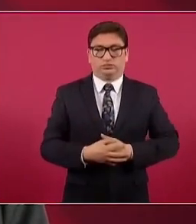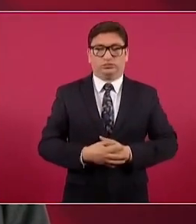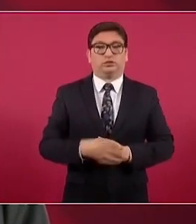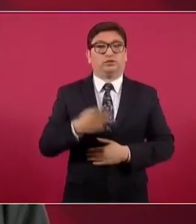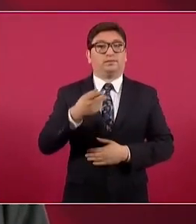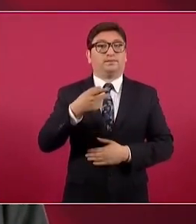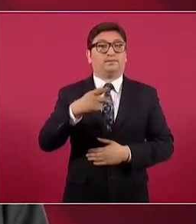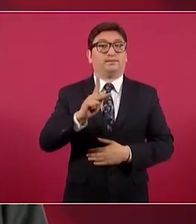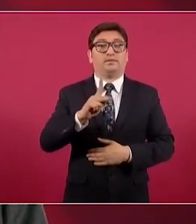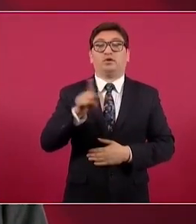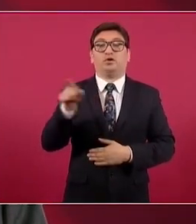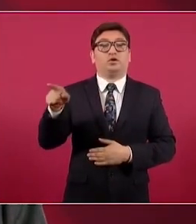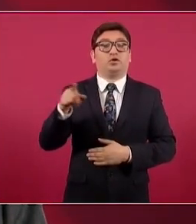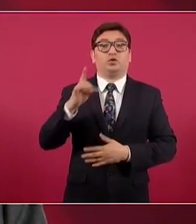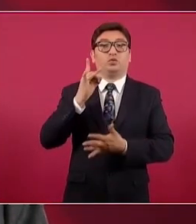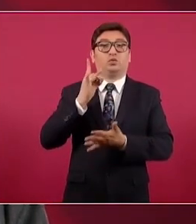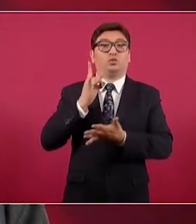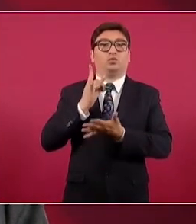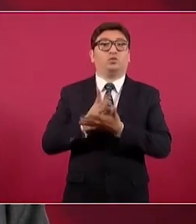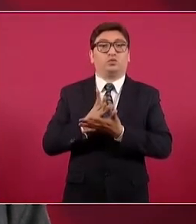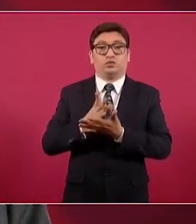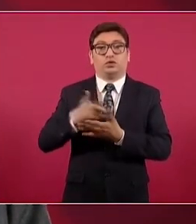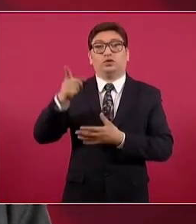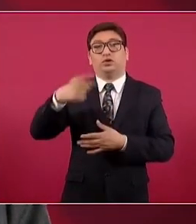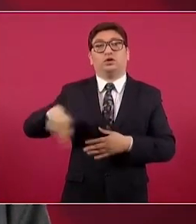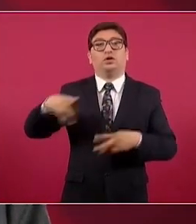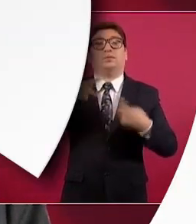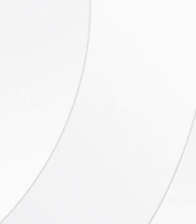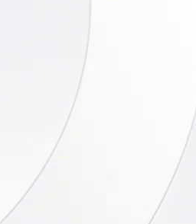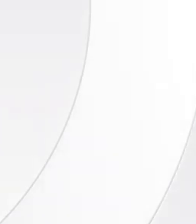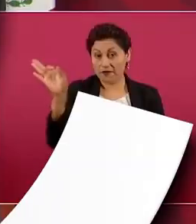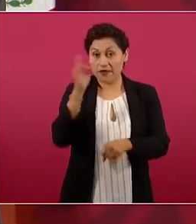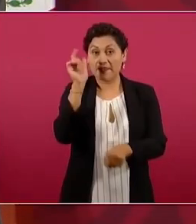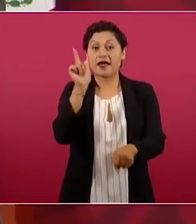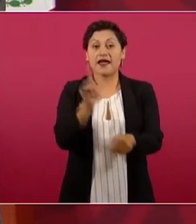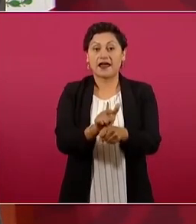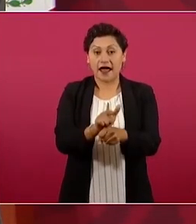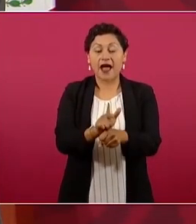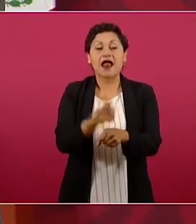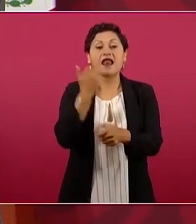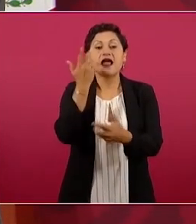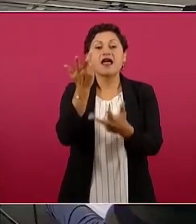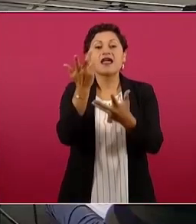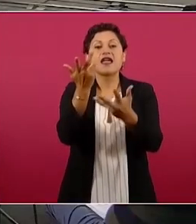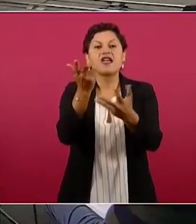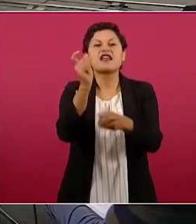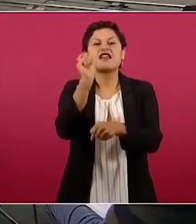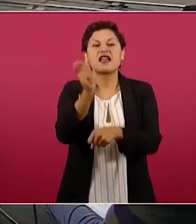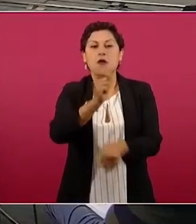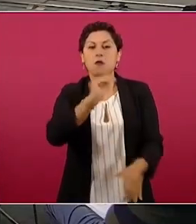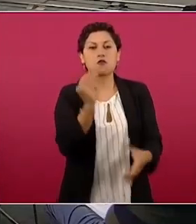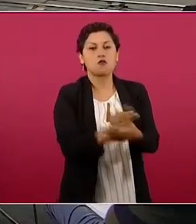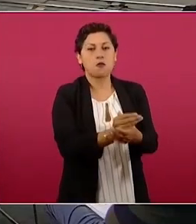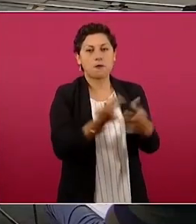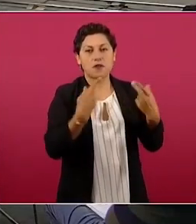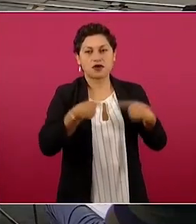Pero era la única forma de que pudieran estudiar. Al pueblo de México.